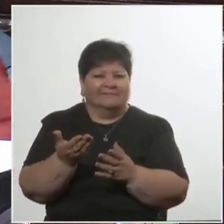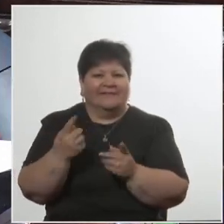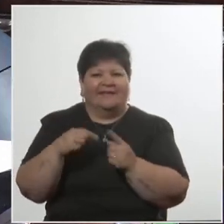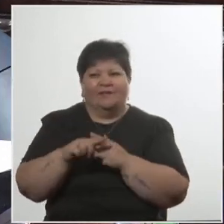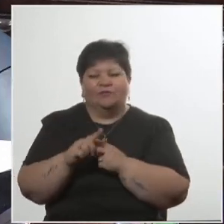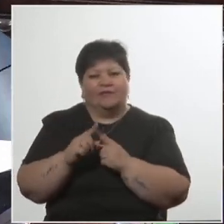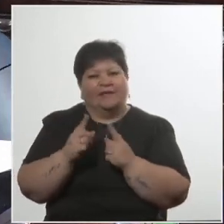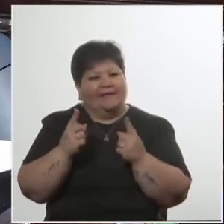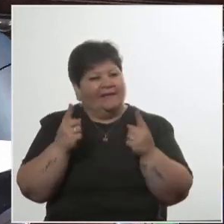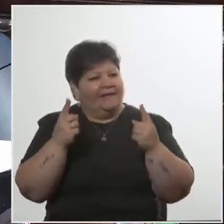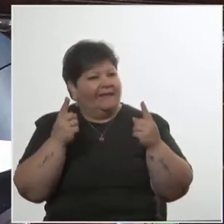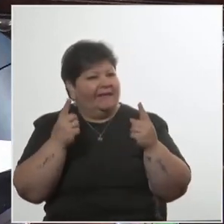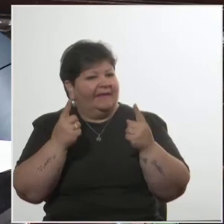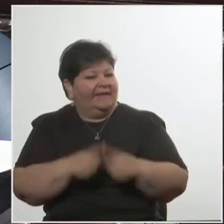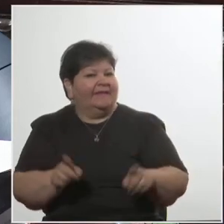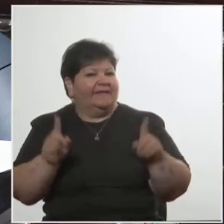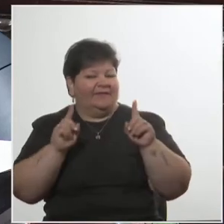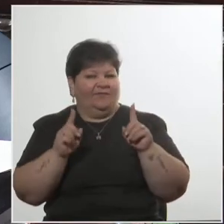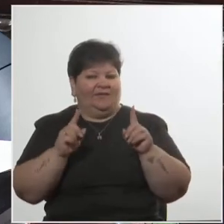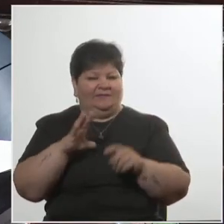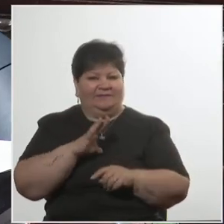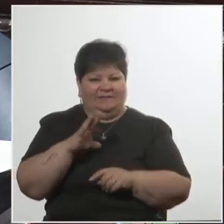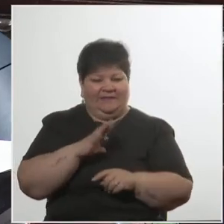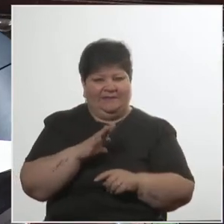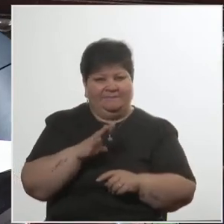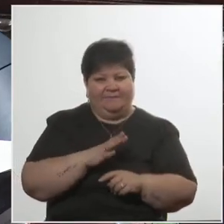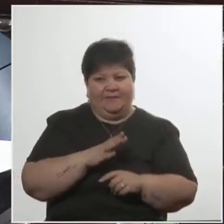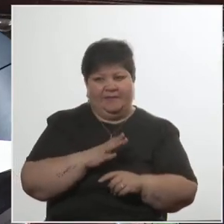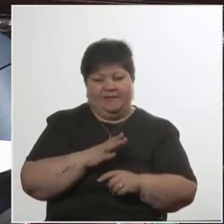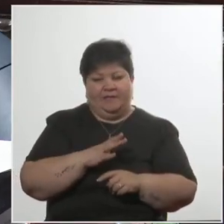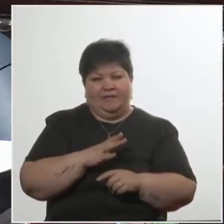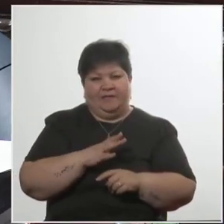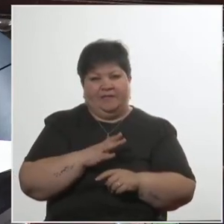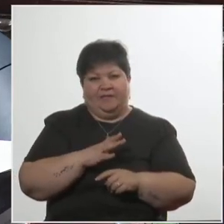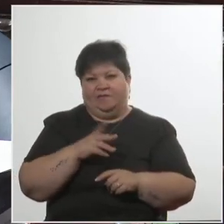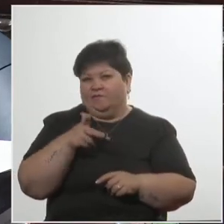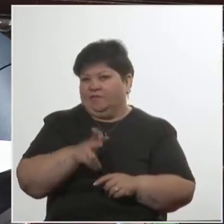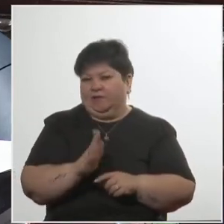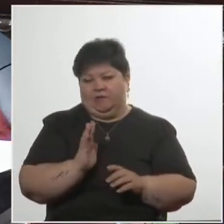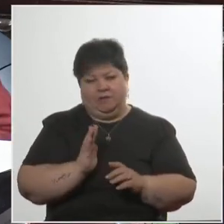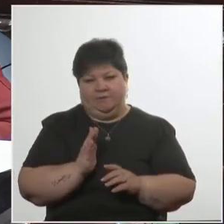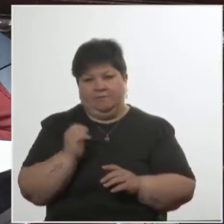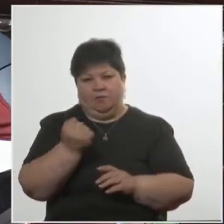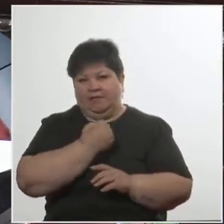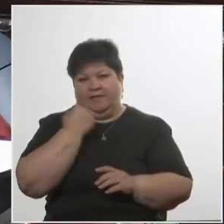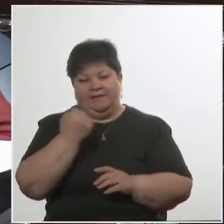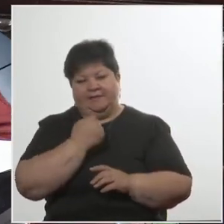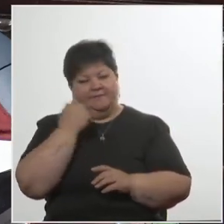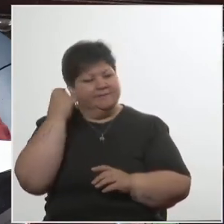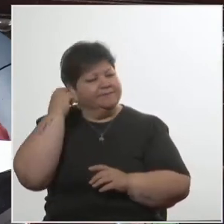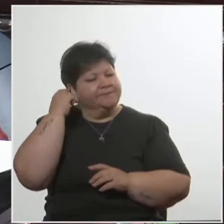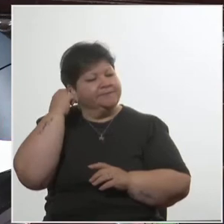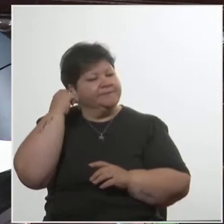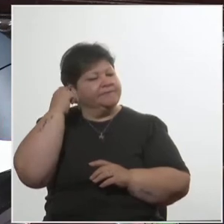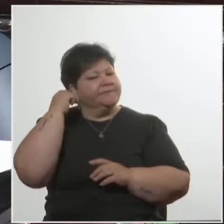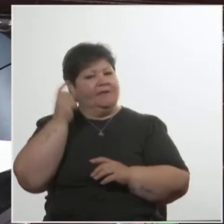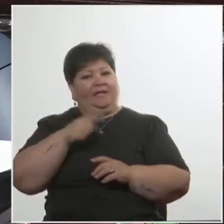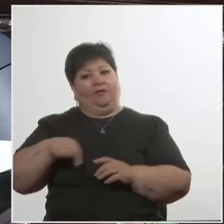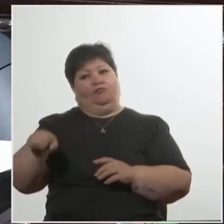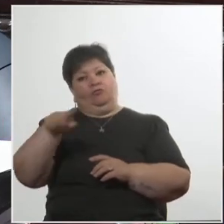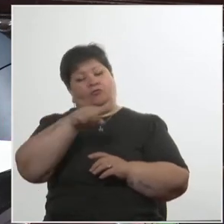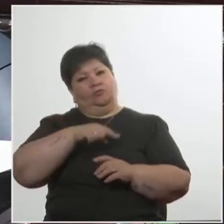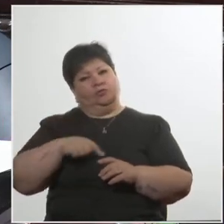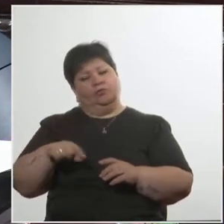discrepamos es sin duda en un en un aspecto fuerte que es la fecha para nosotros es inaceptable